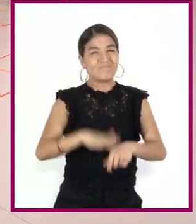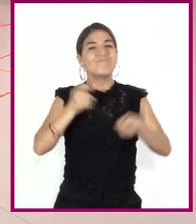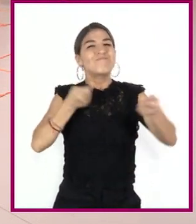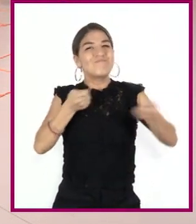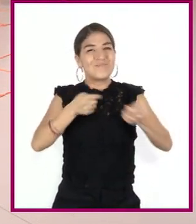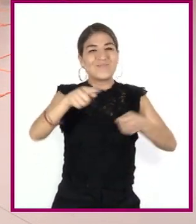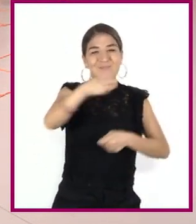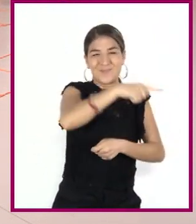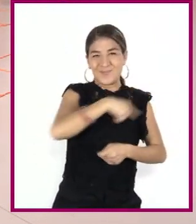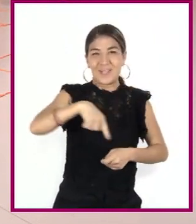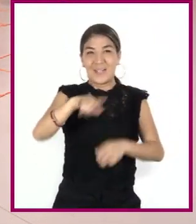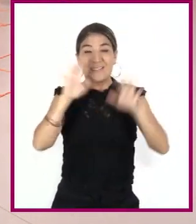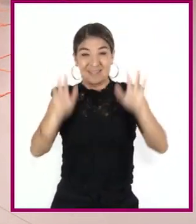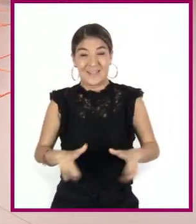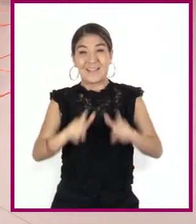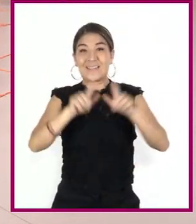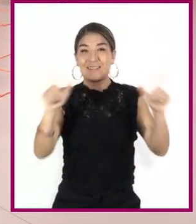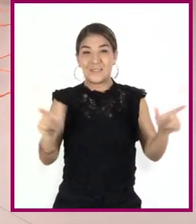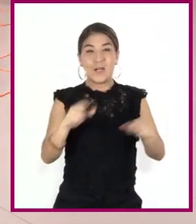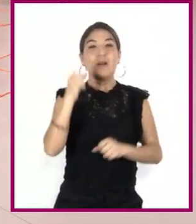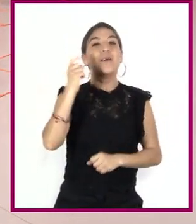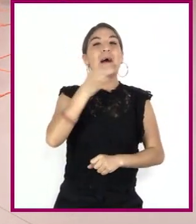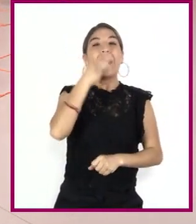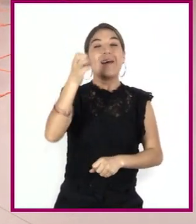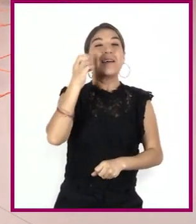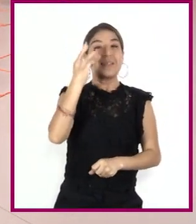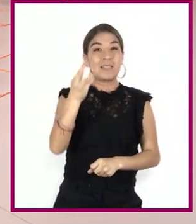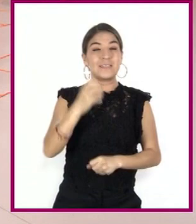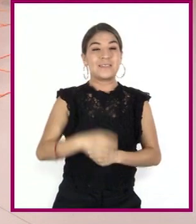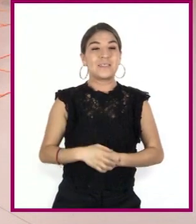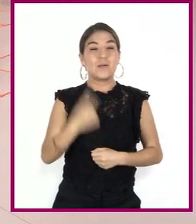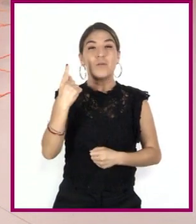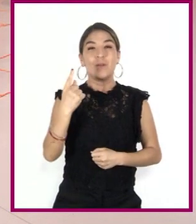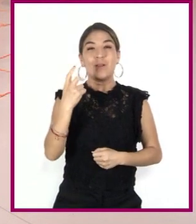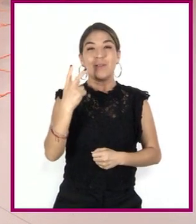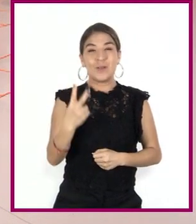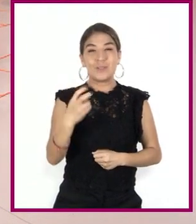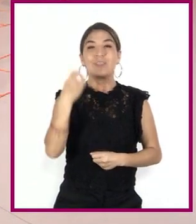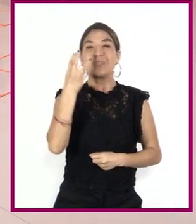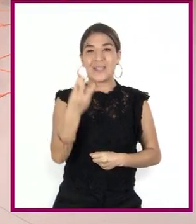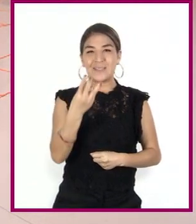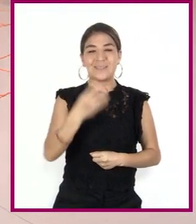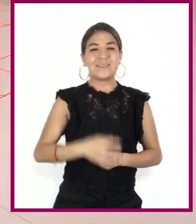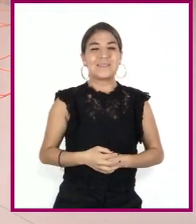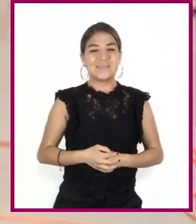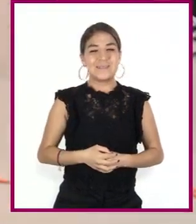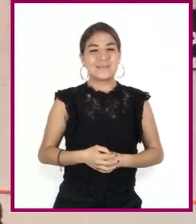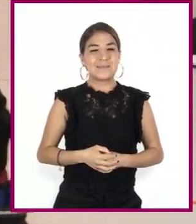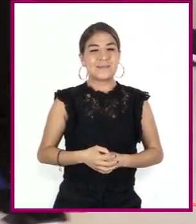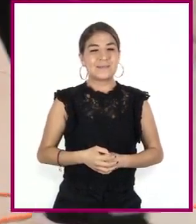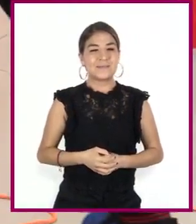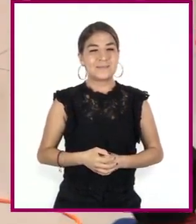Así es. Vamos. ¿Listos? A la cuenta de 3 y 1, 2, 3. Vamos.